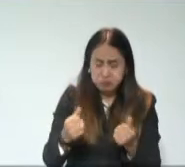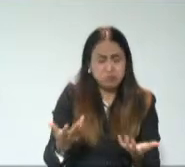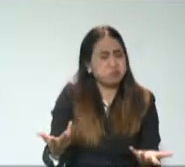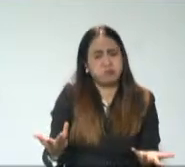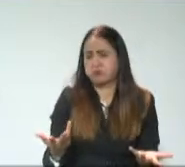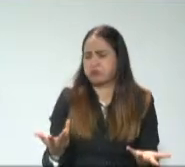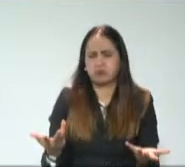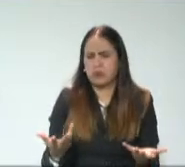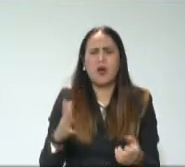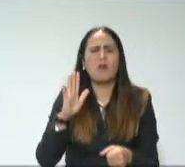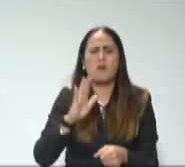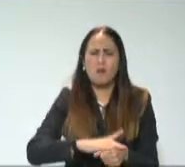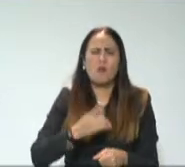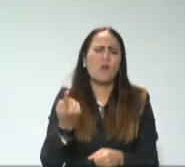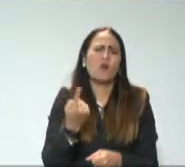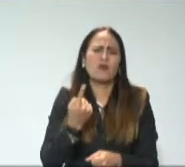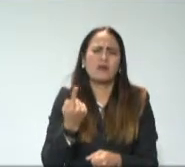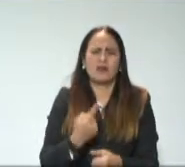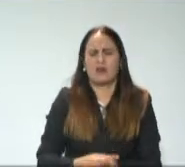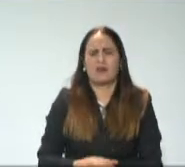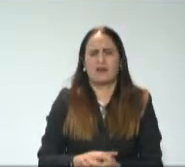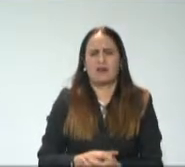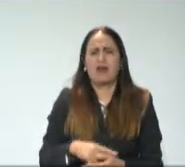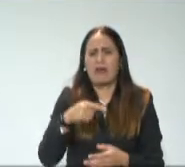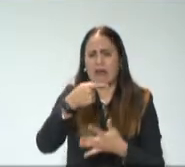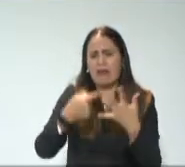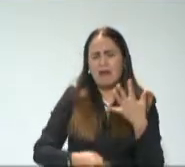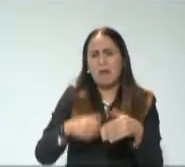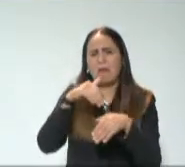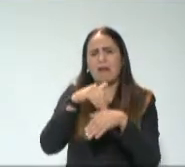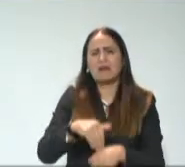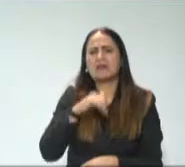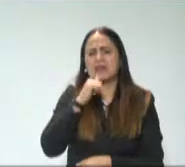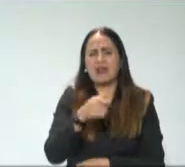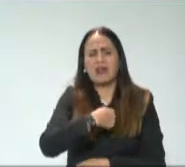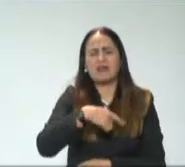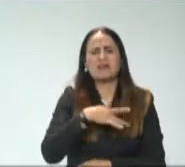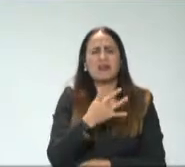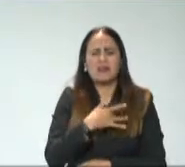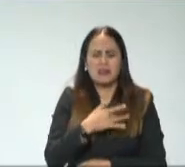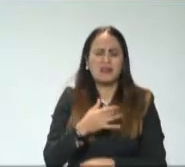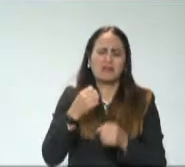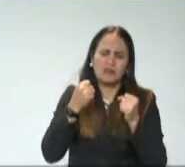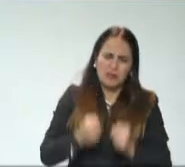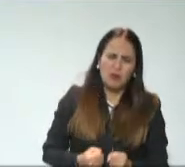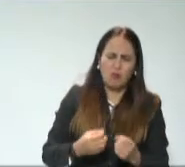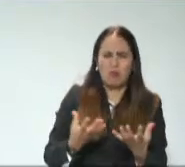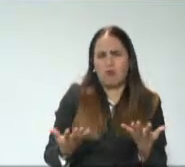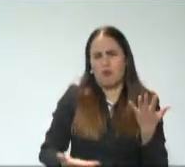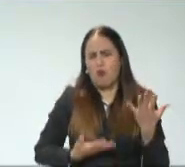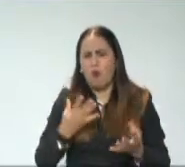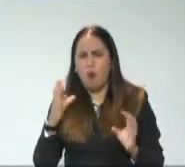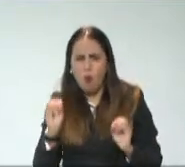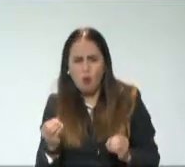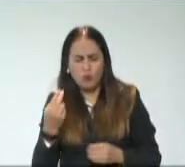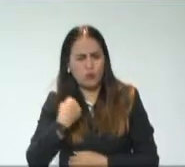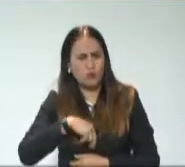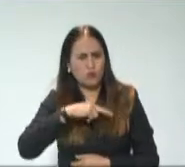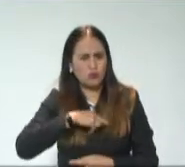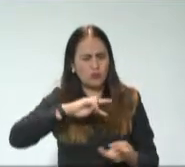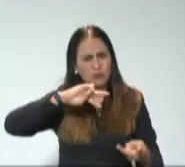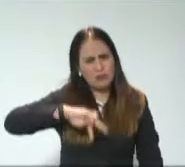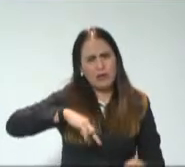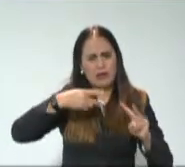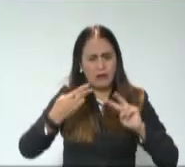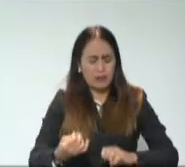qué esa esa falta de adopción no están convencidos o realmente nosotros no hemos sabido